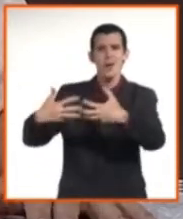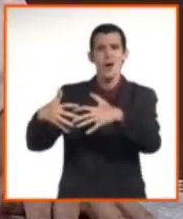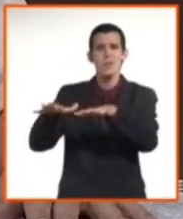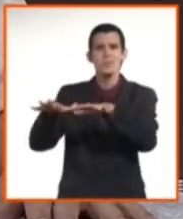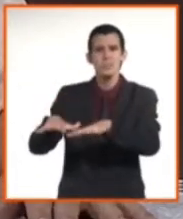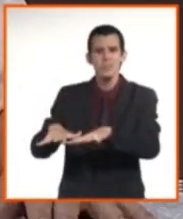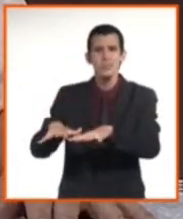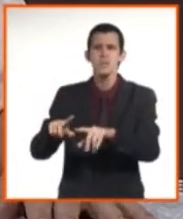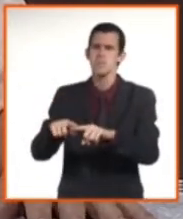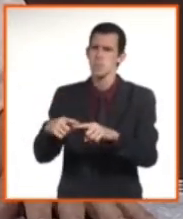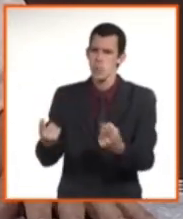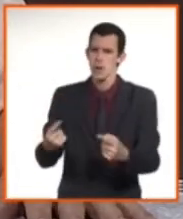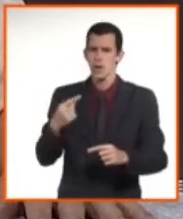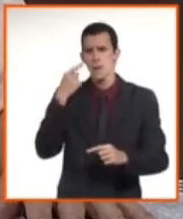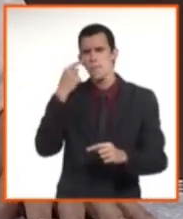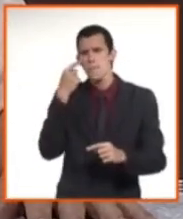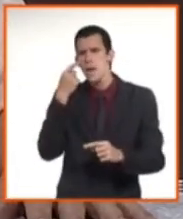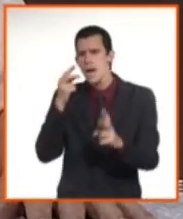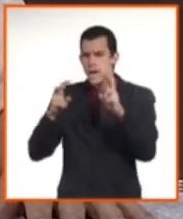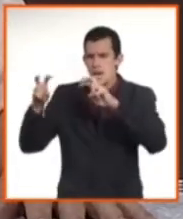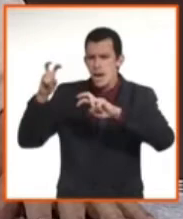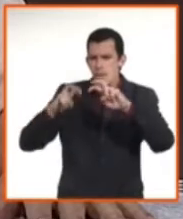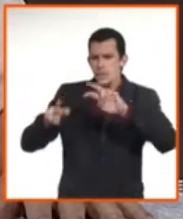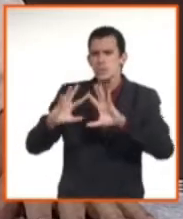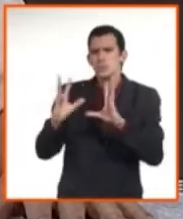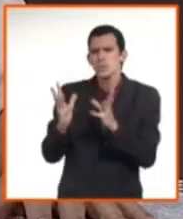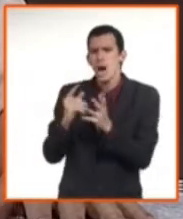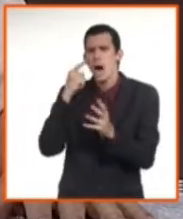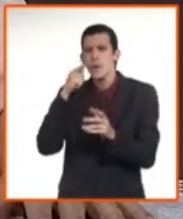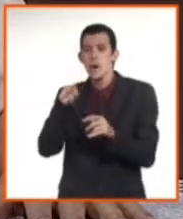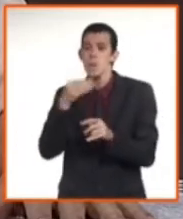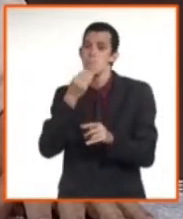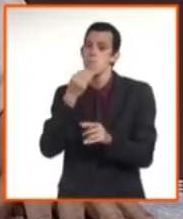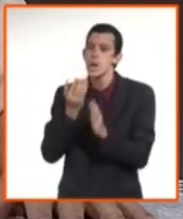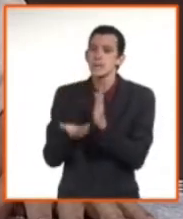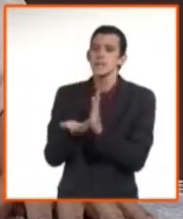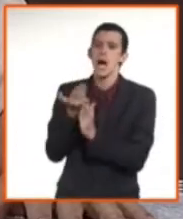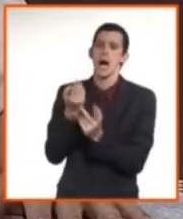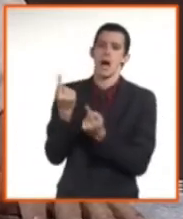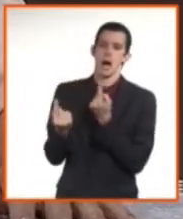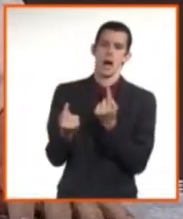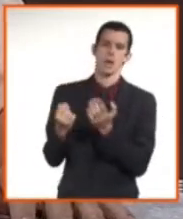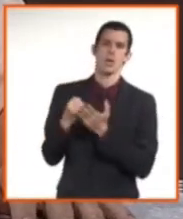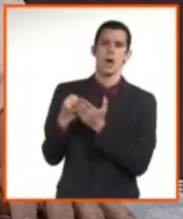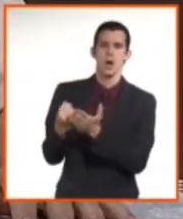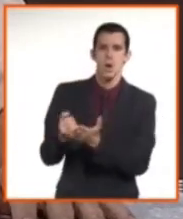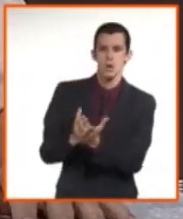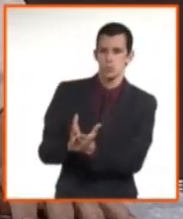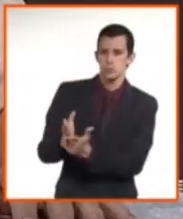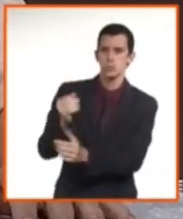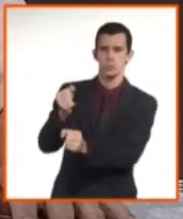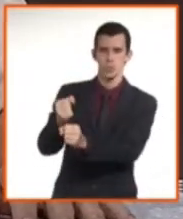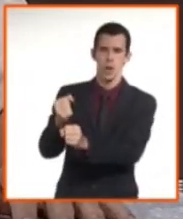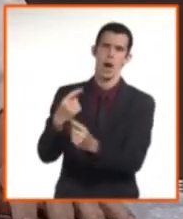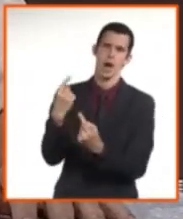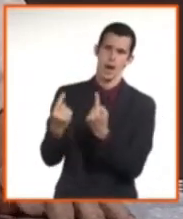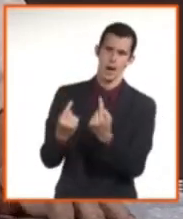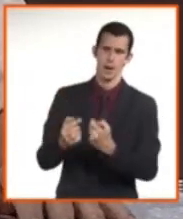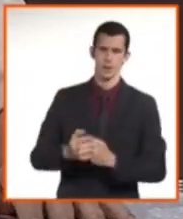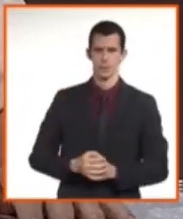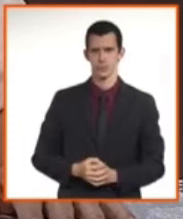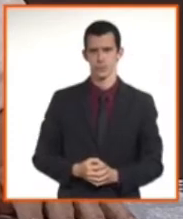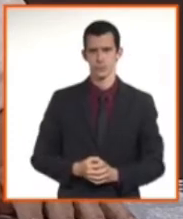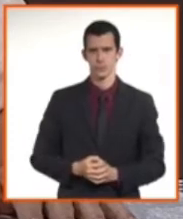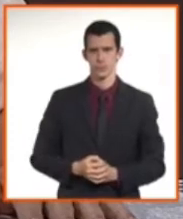en la medida que se dispongan de recursos necesarios para esas recuperaciones, los grupos se van a ir recuperando y pueden recuperarse e incorporarse otra